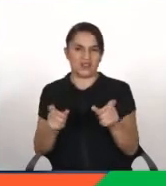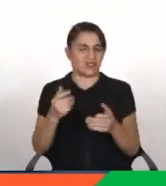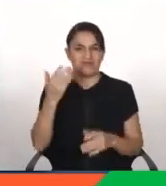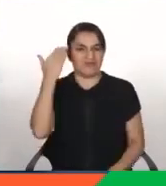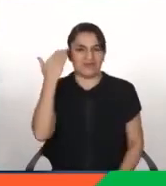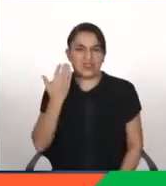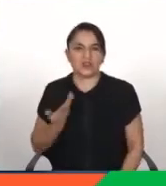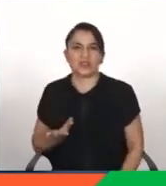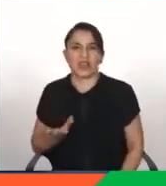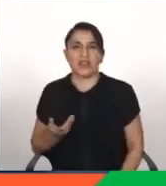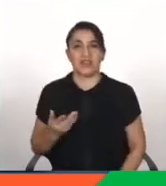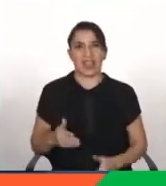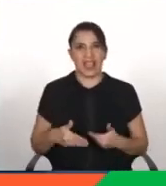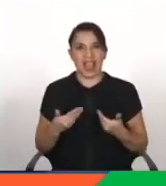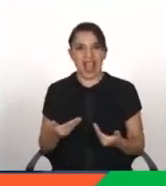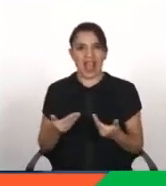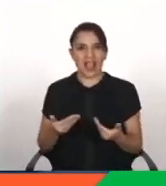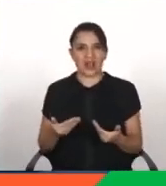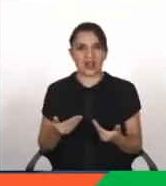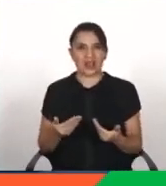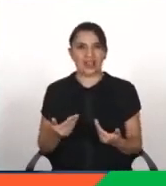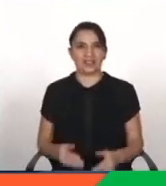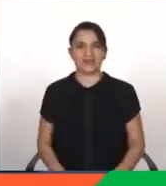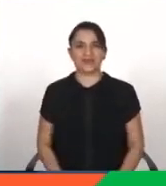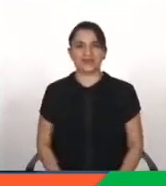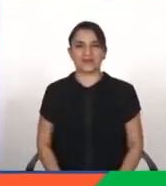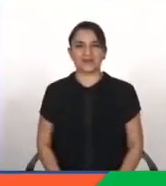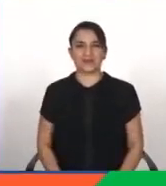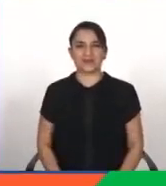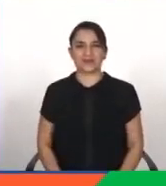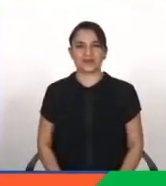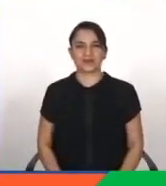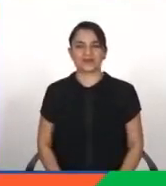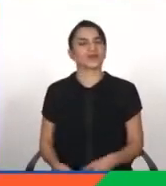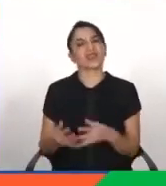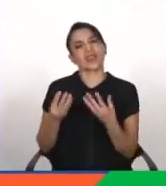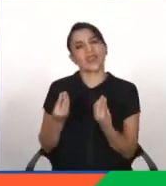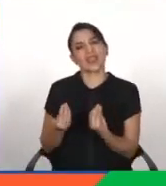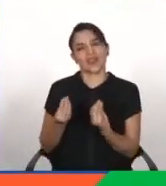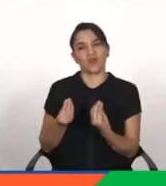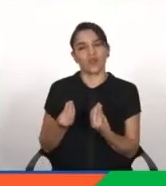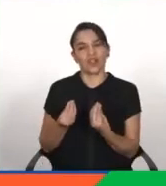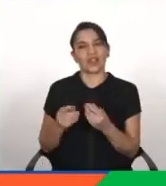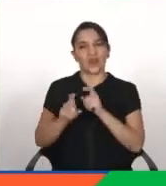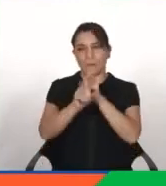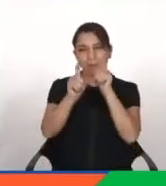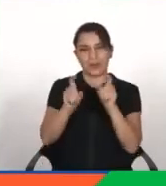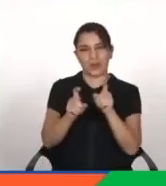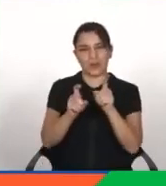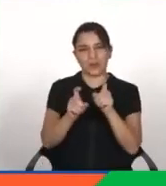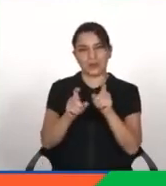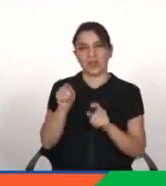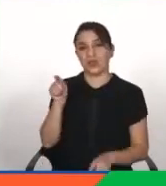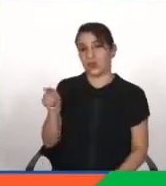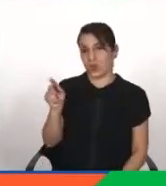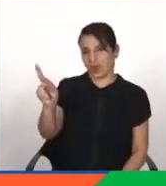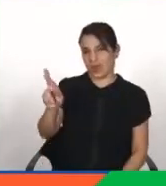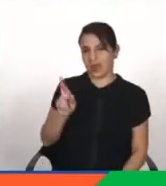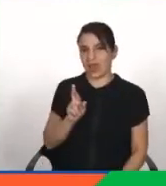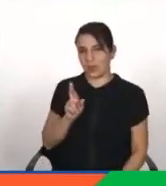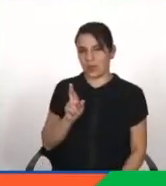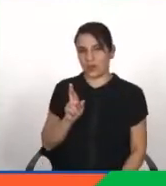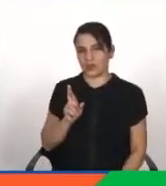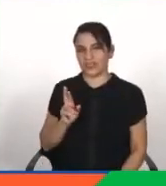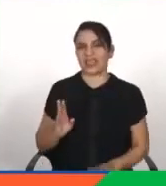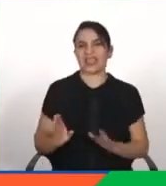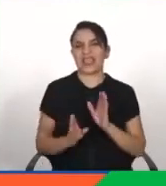ahora, así en frío, pues te comento esta. Sí, mira, y qué bueno que justamente preguntas, o sea, me respondes con base a